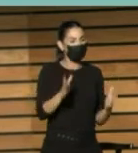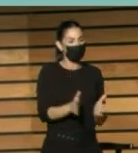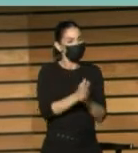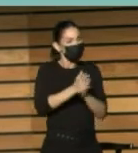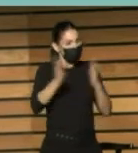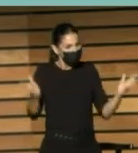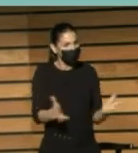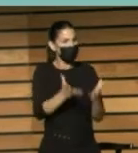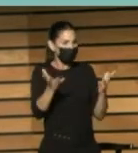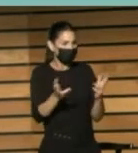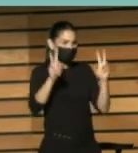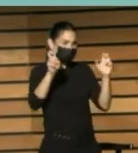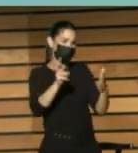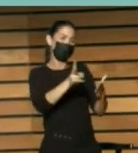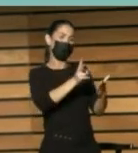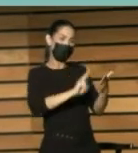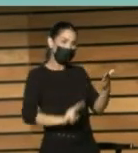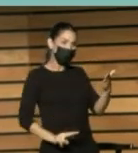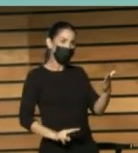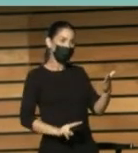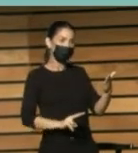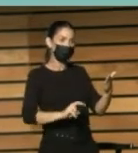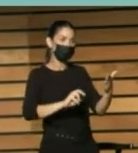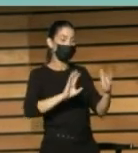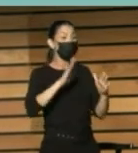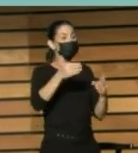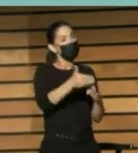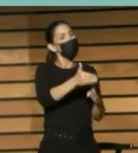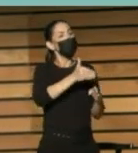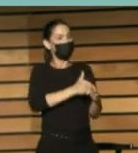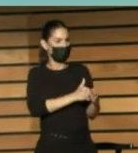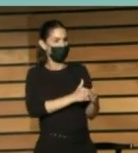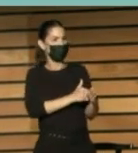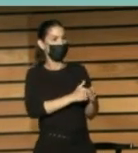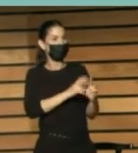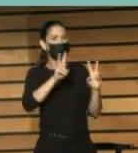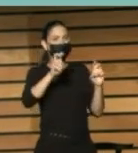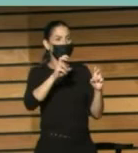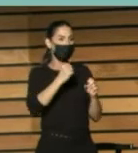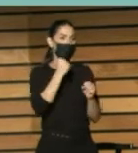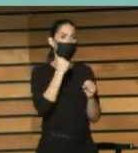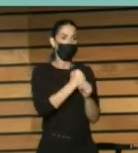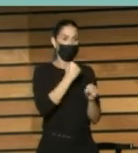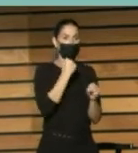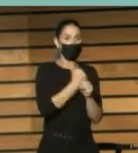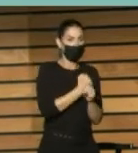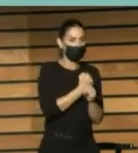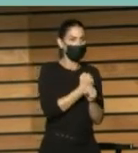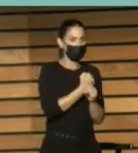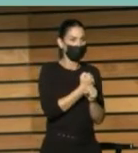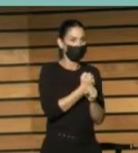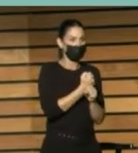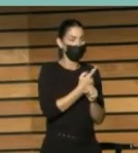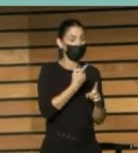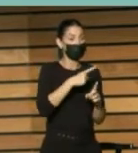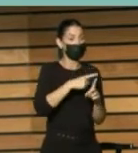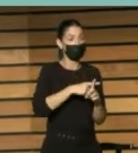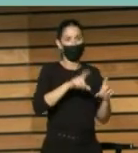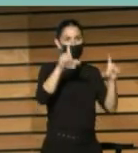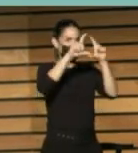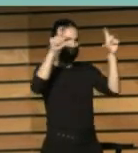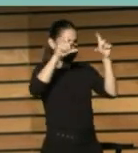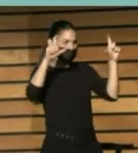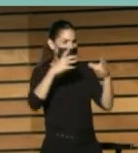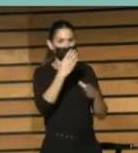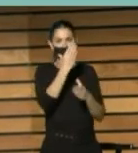serio si no hay un previo, un trabajo estructural por parte de todos estos agentes, de todas estas